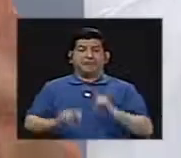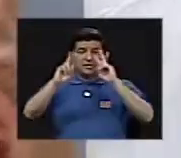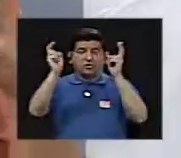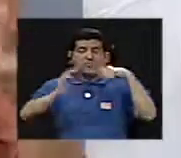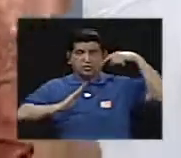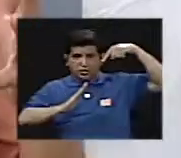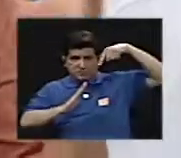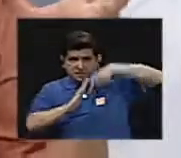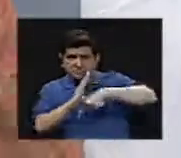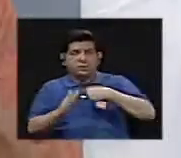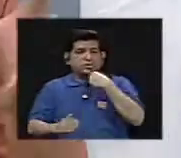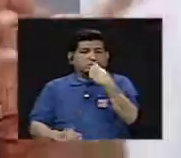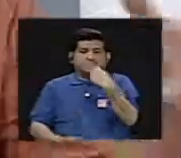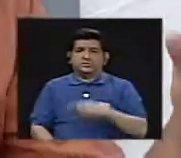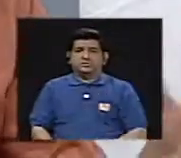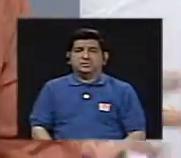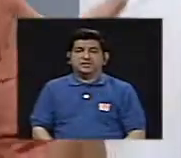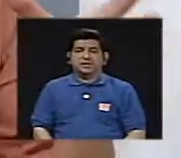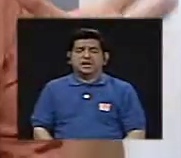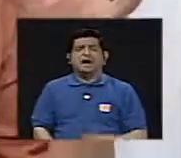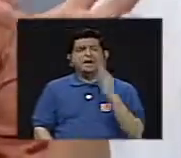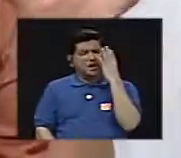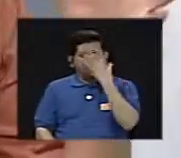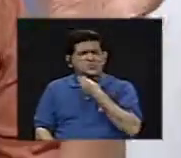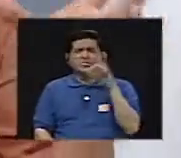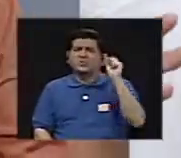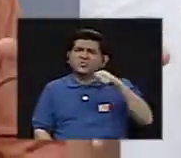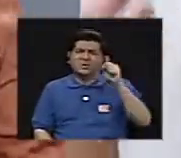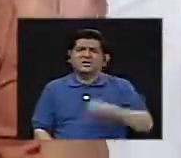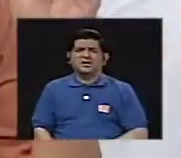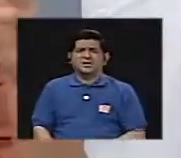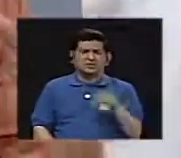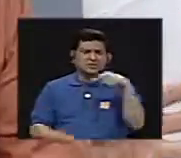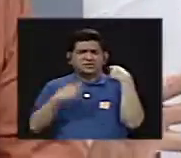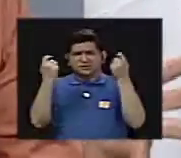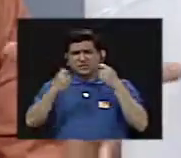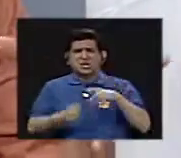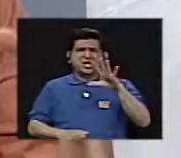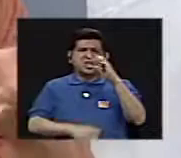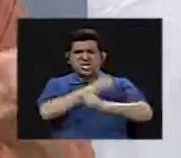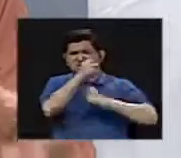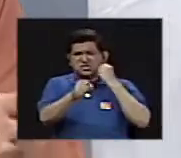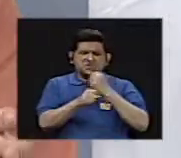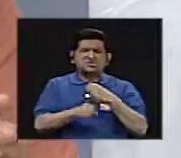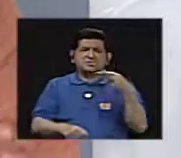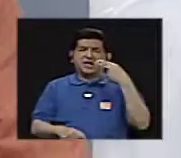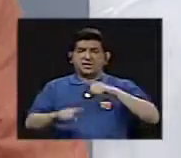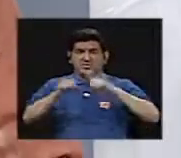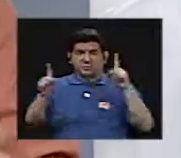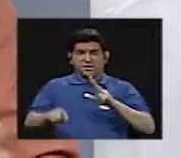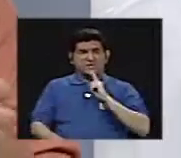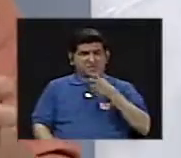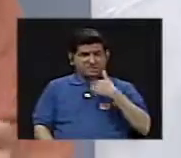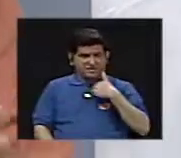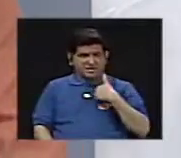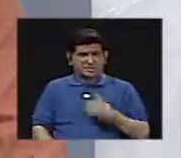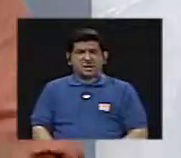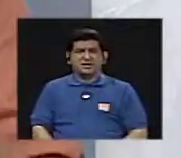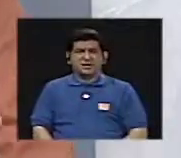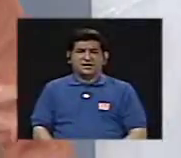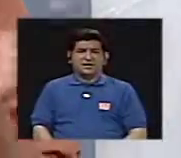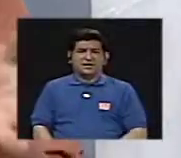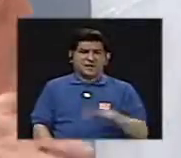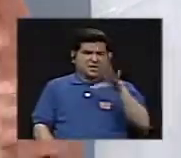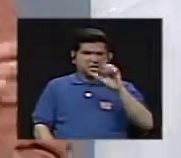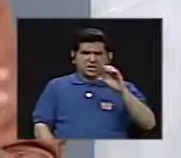fondo, de poder decir, bueno, muy bonita la celebración, 500 años de historia, pero de verdad vamos a tener otros, no digamos